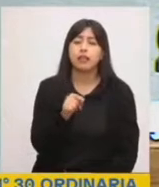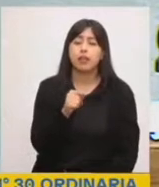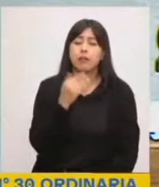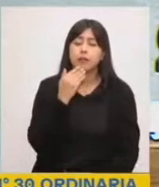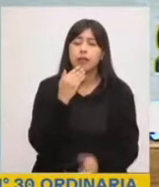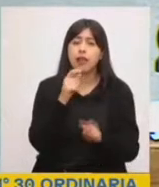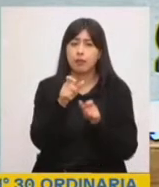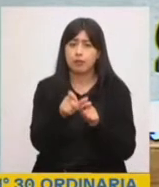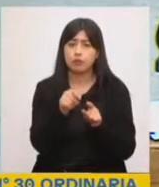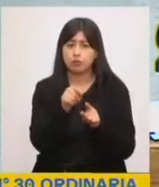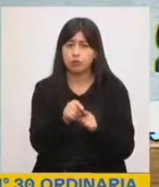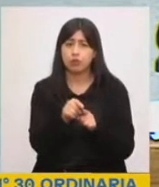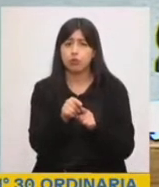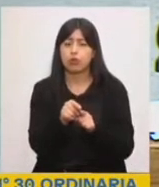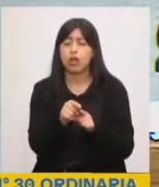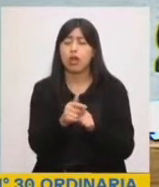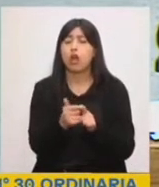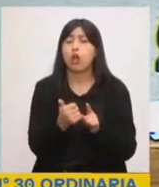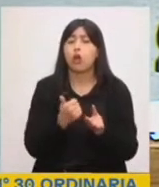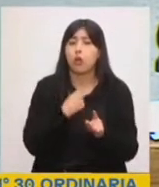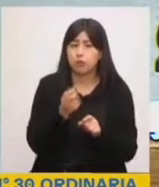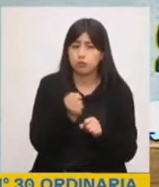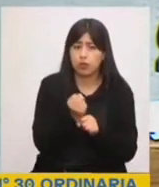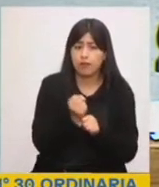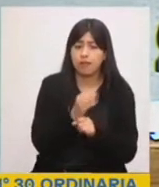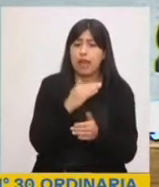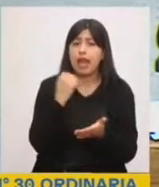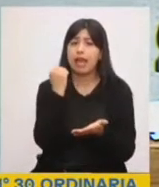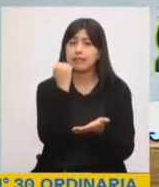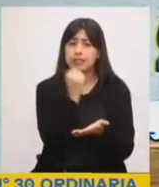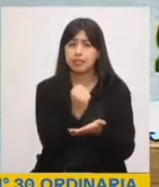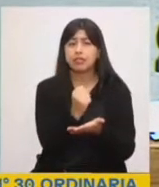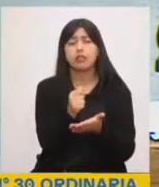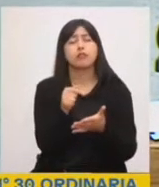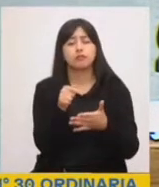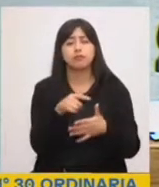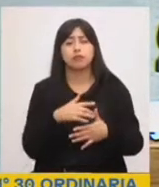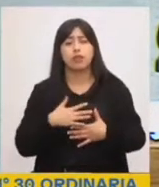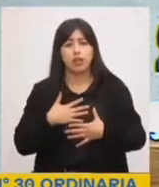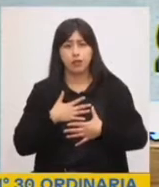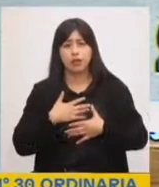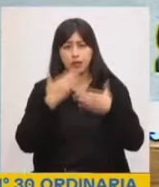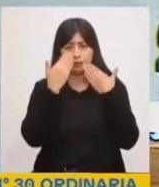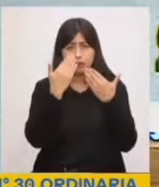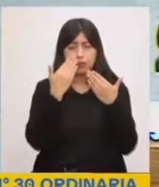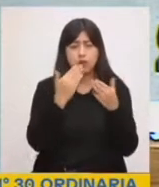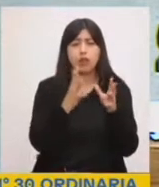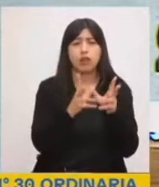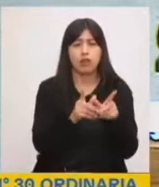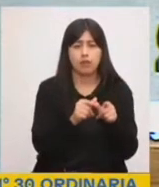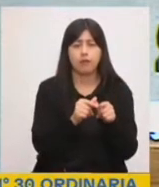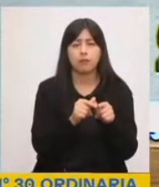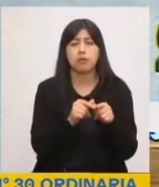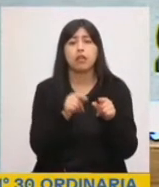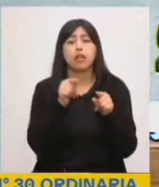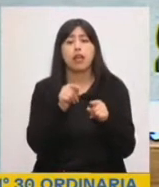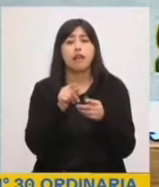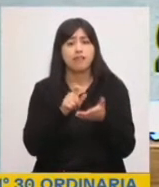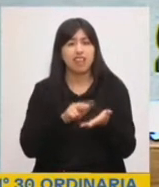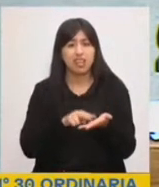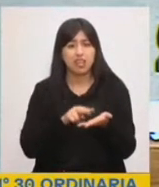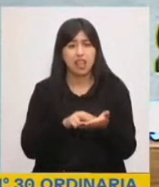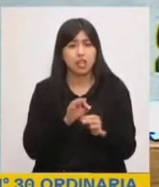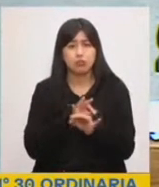heridos o asesinados en cumplimiento del deber, van nuestras palabras y más sentido cariño. Si bien la pérdida de un ser querido nunca tendrá